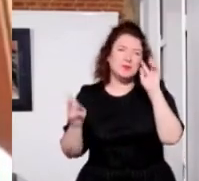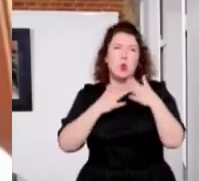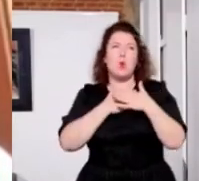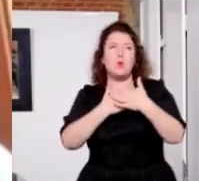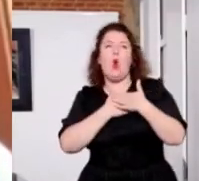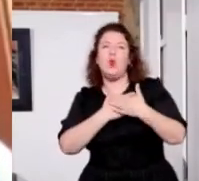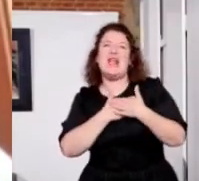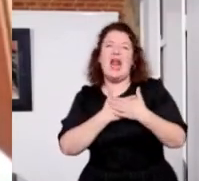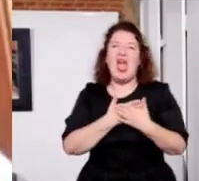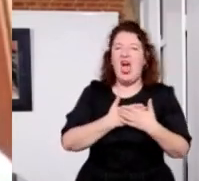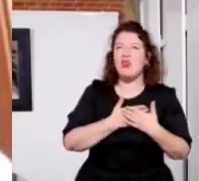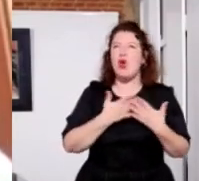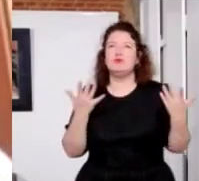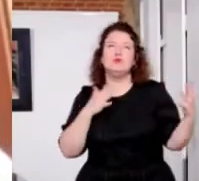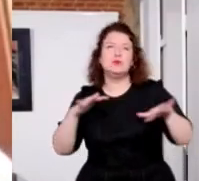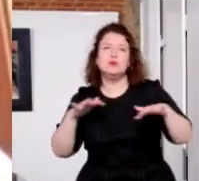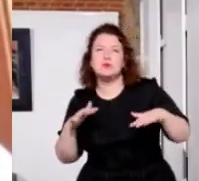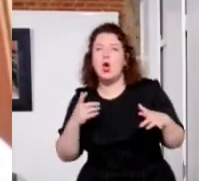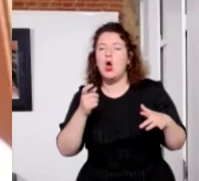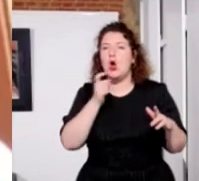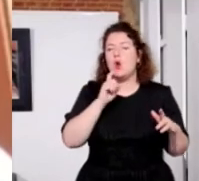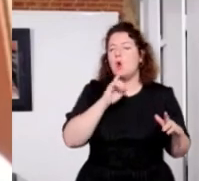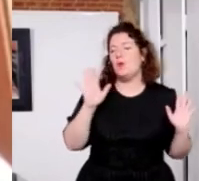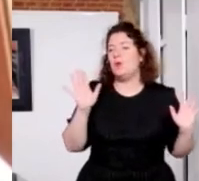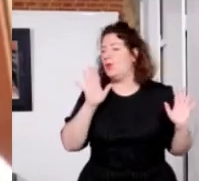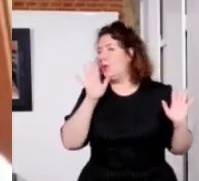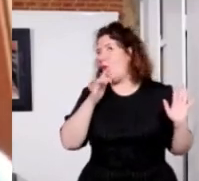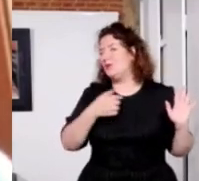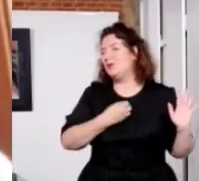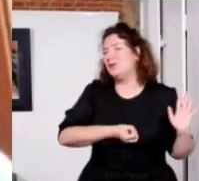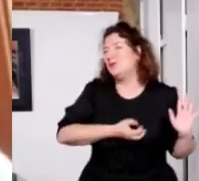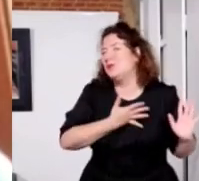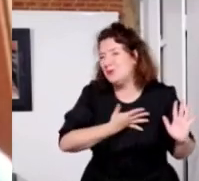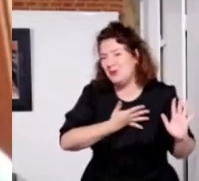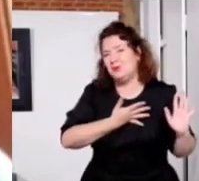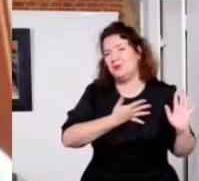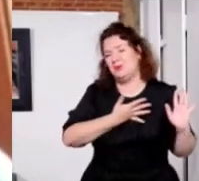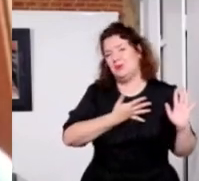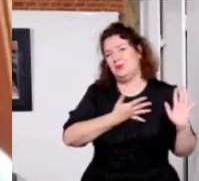voluntariado precisamente se caracteriza porque hace un acto de voluntad de